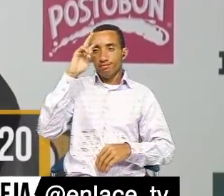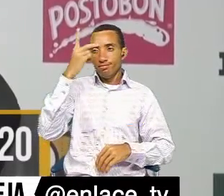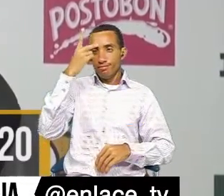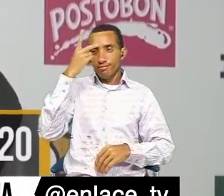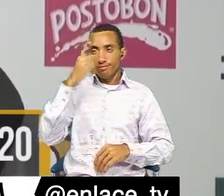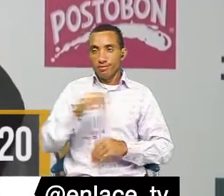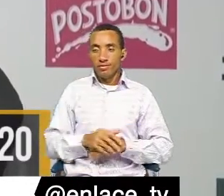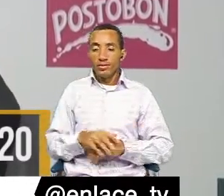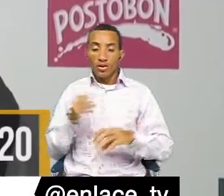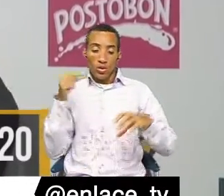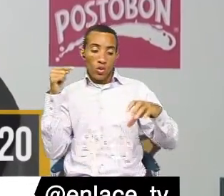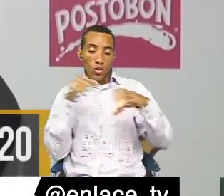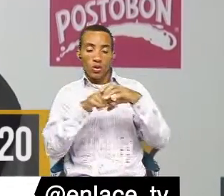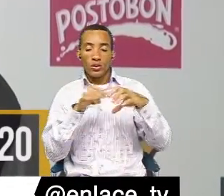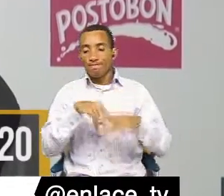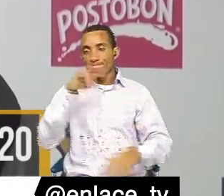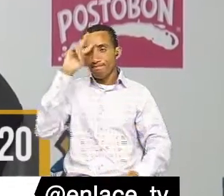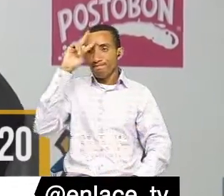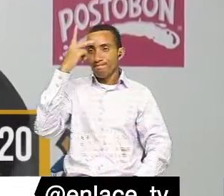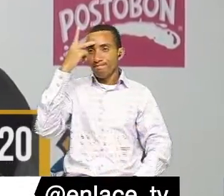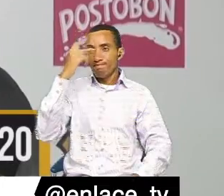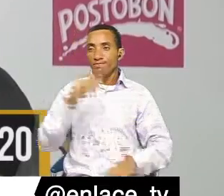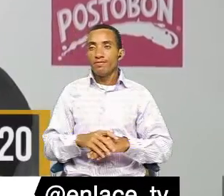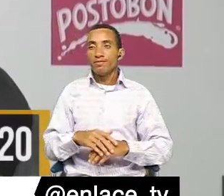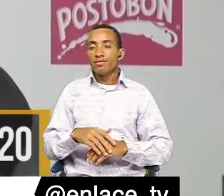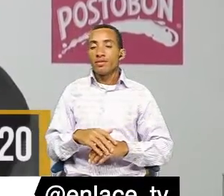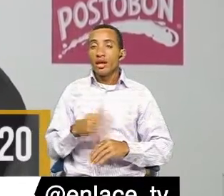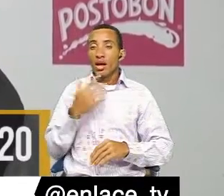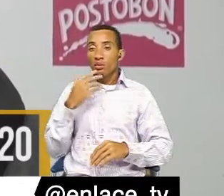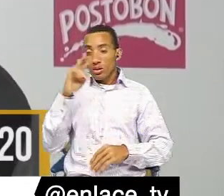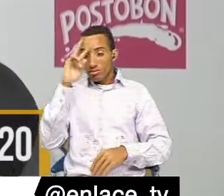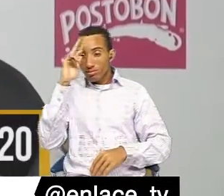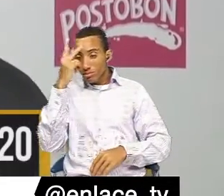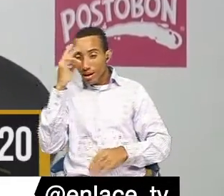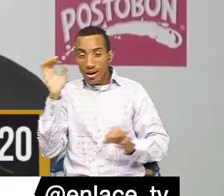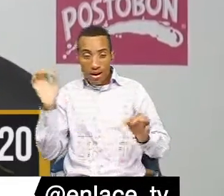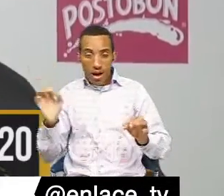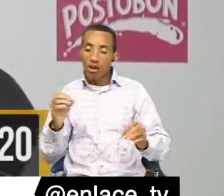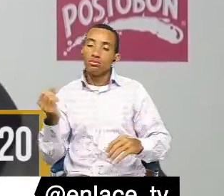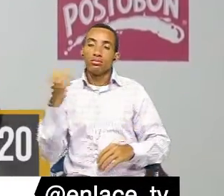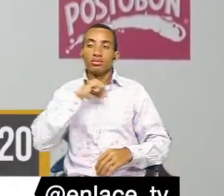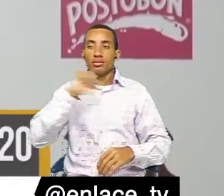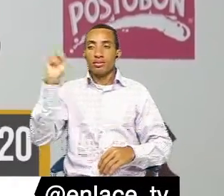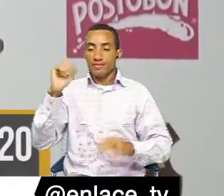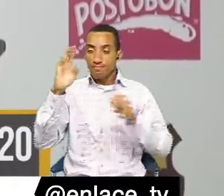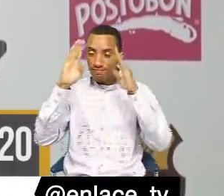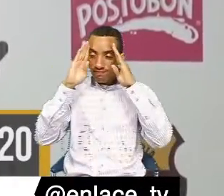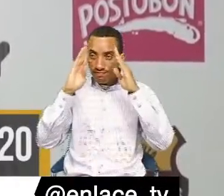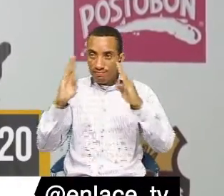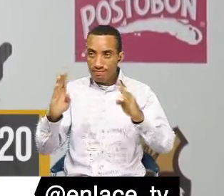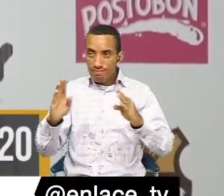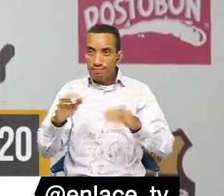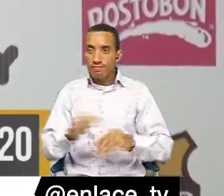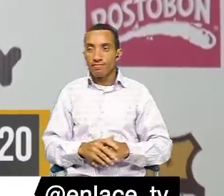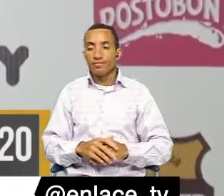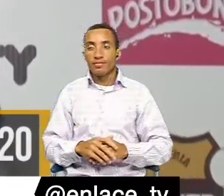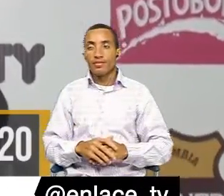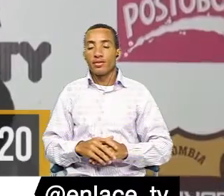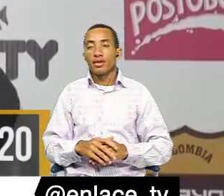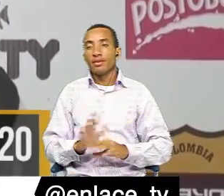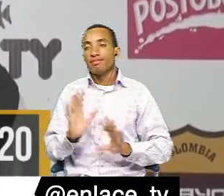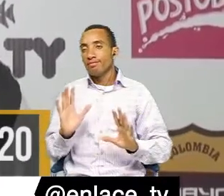en los dos goles, pero bueno, es consciente que el que menos se equivocara y el que estuviera la mayor concentración posible podía sacar el resultado adelante.